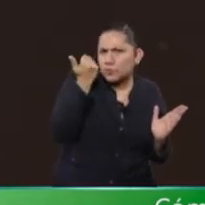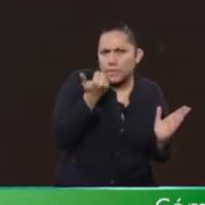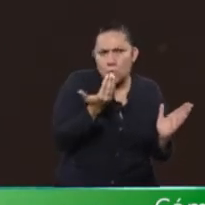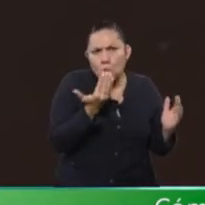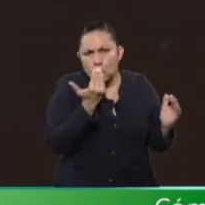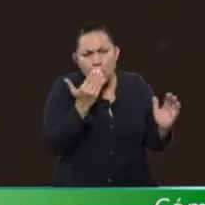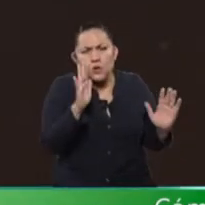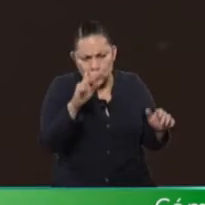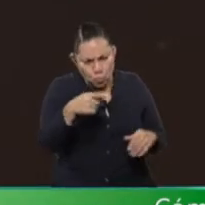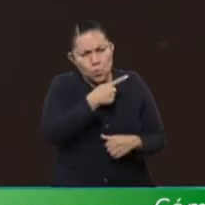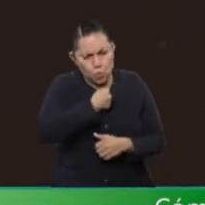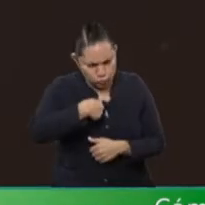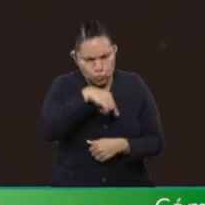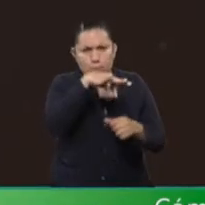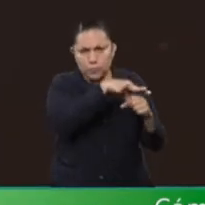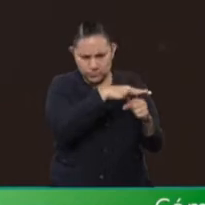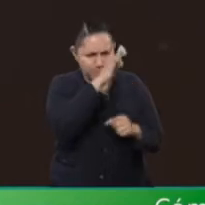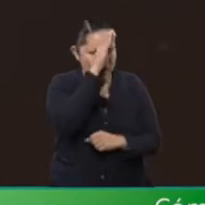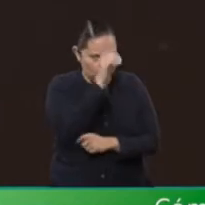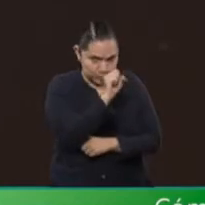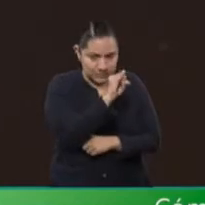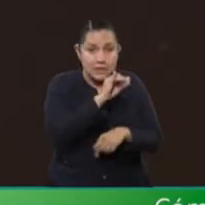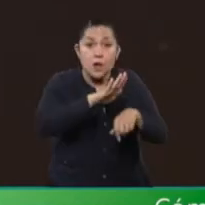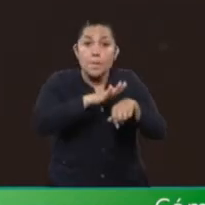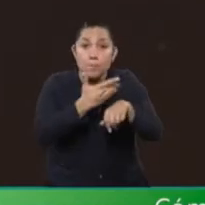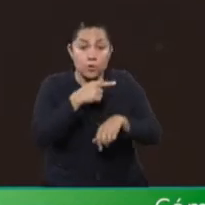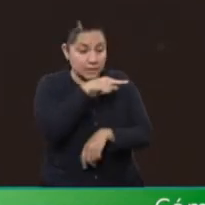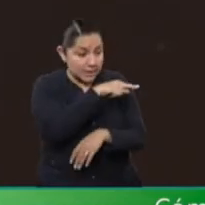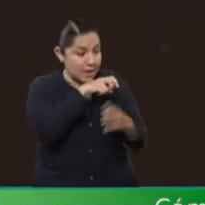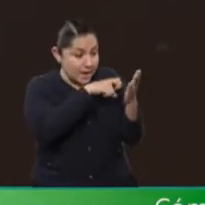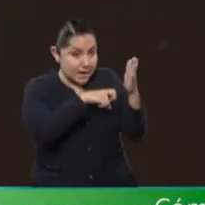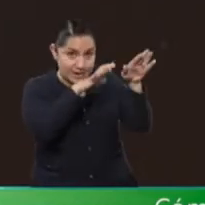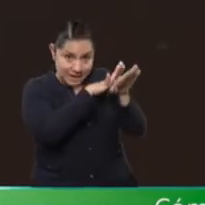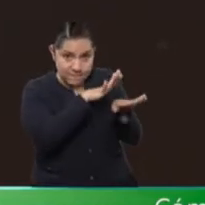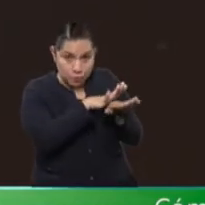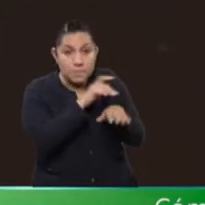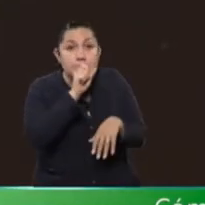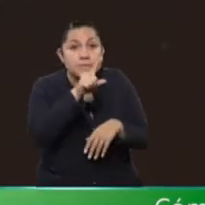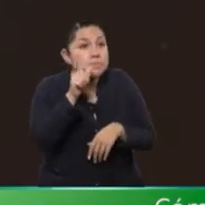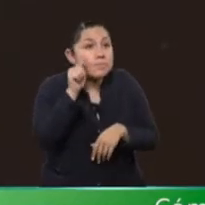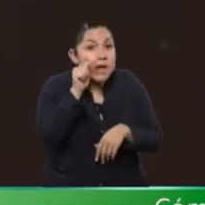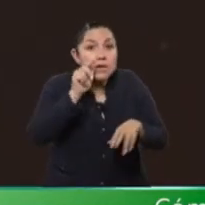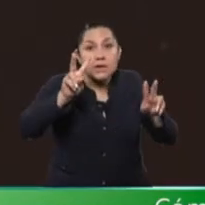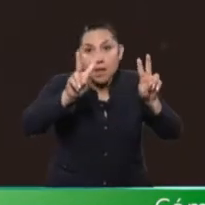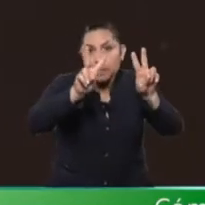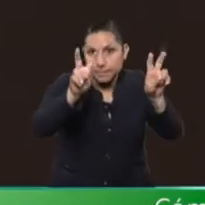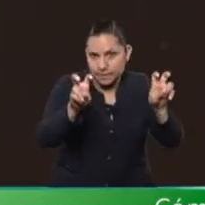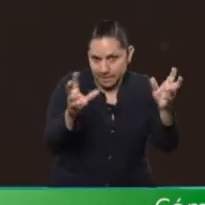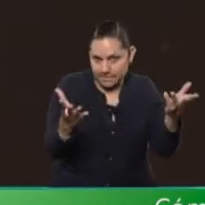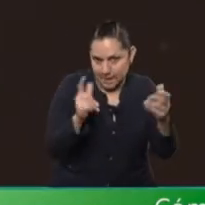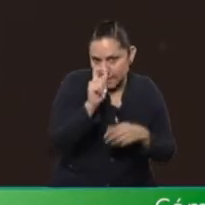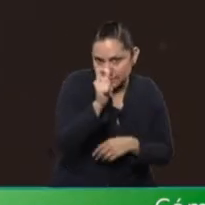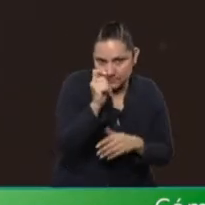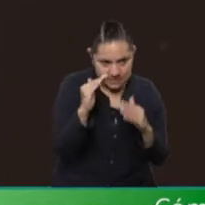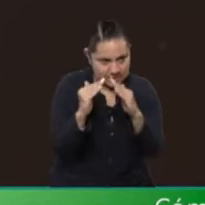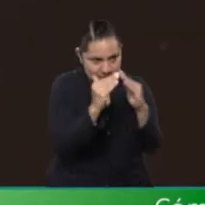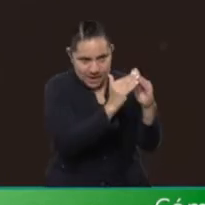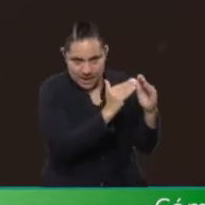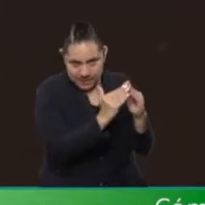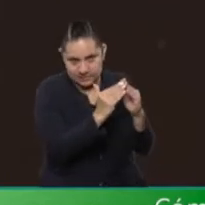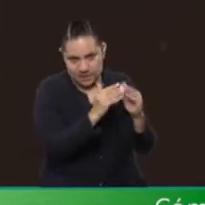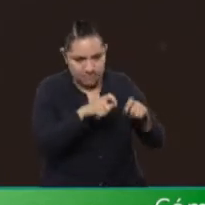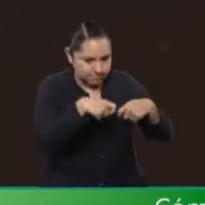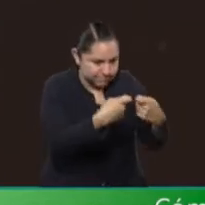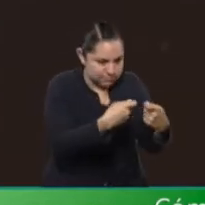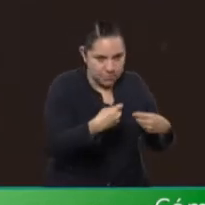alinea precisamente a la reforma que discutiremos el día de mañana sobre vivienda. Iremos a favor de la reforma, sin